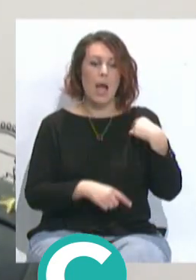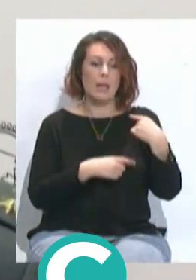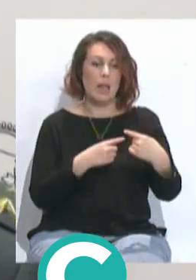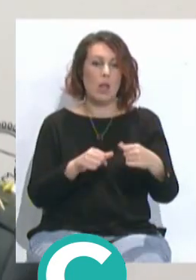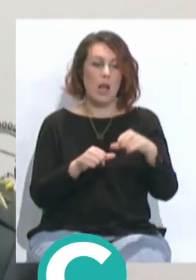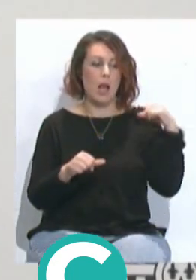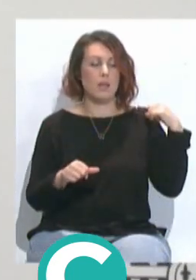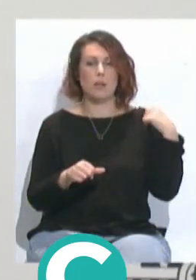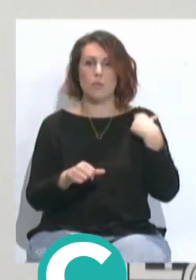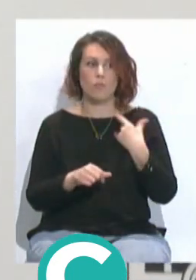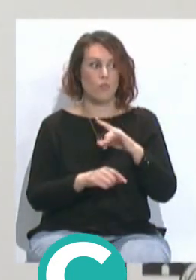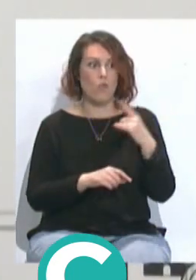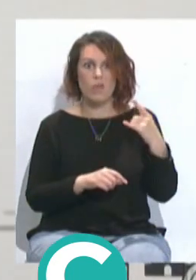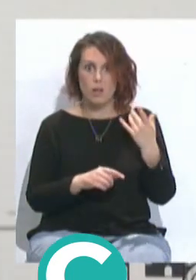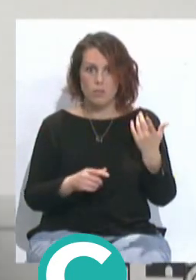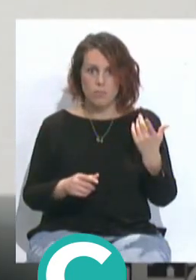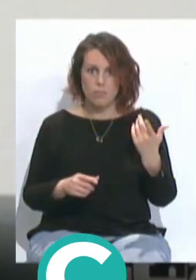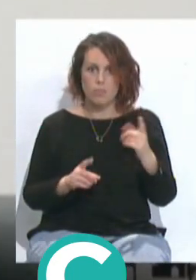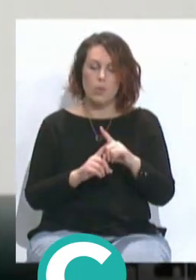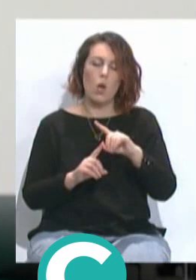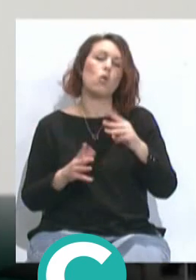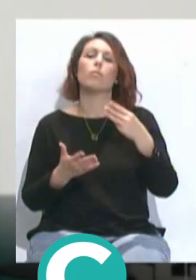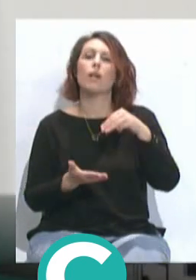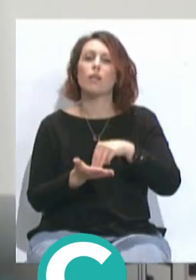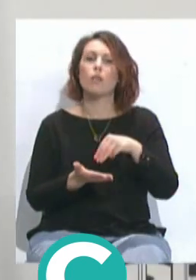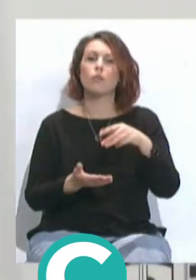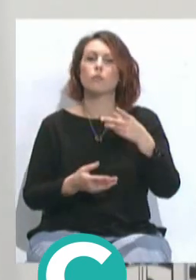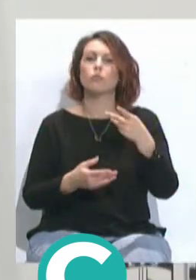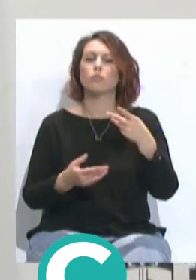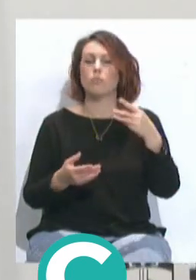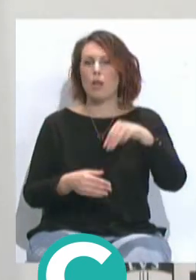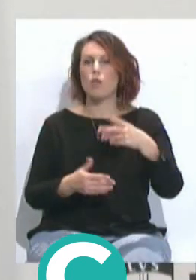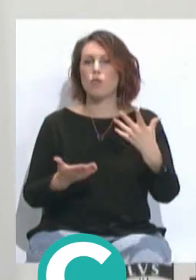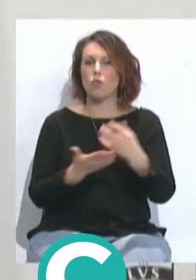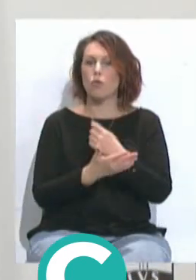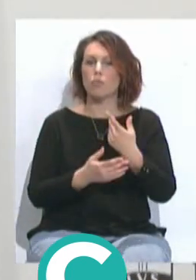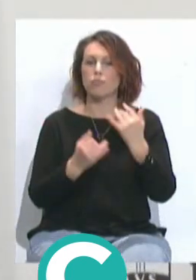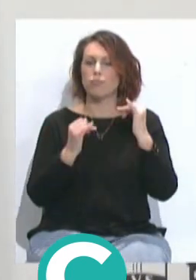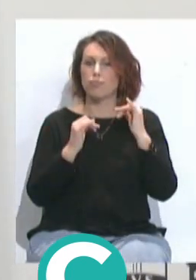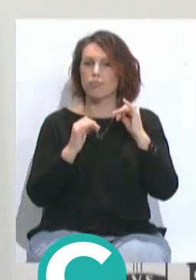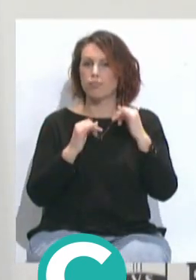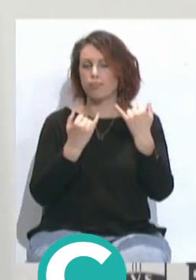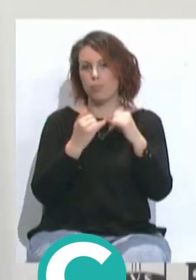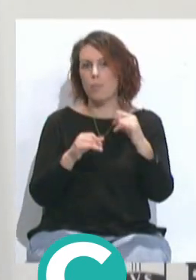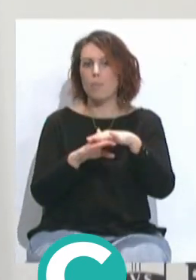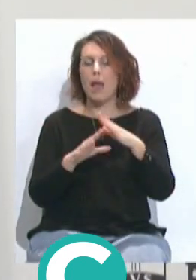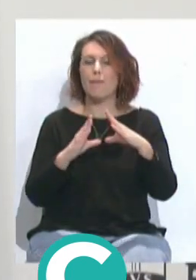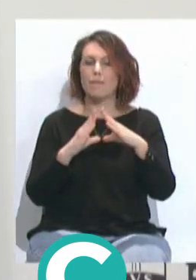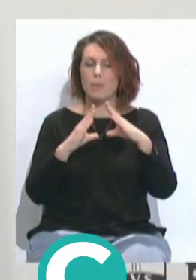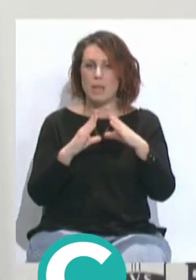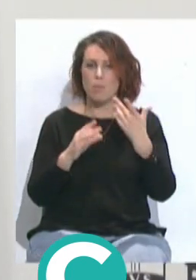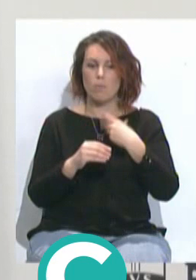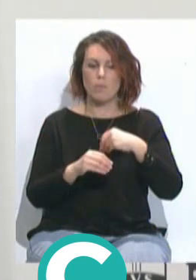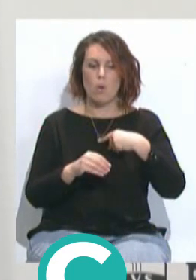que las precedieron. Este 8 de marzo celebramos todos y cada uno de los logros y aportaciones que el feminismo ha hecho a la causa de la